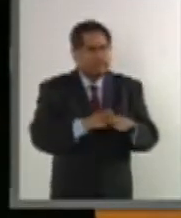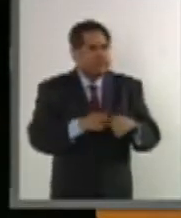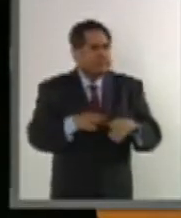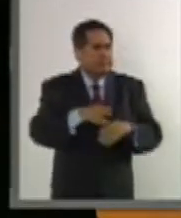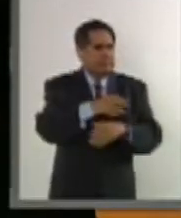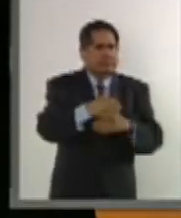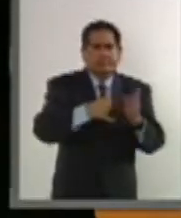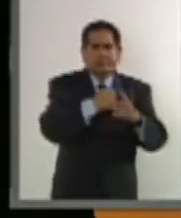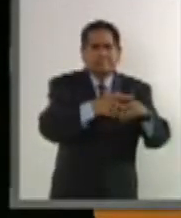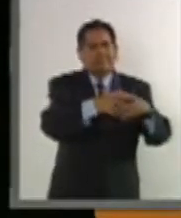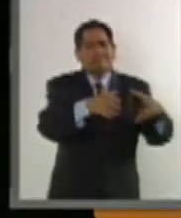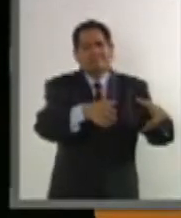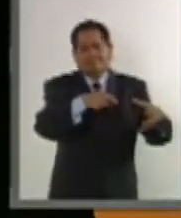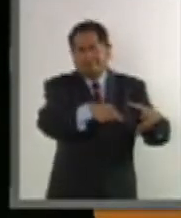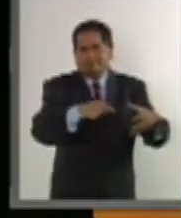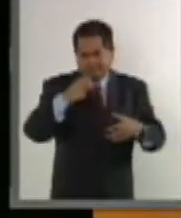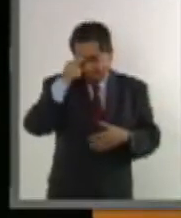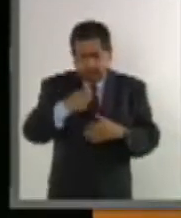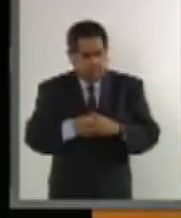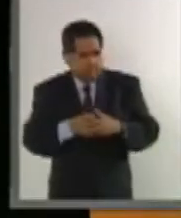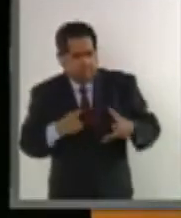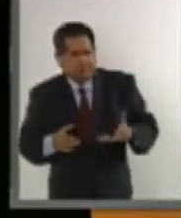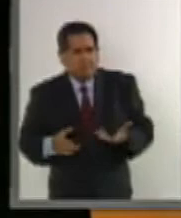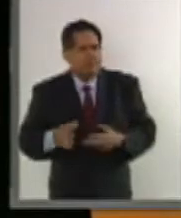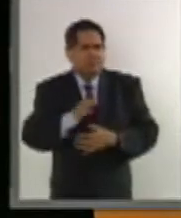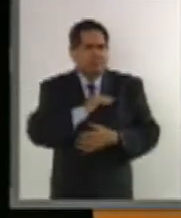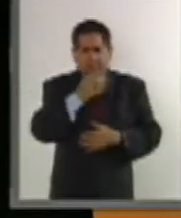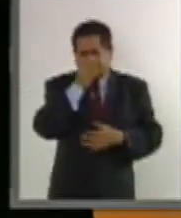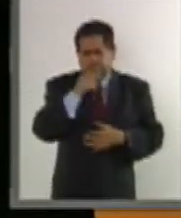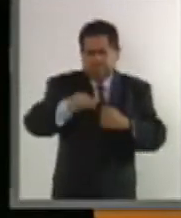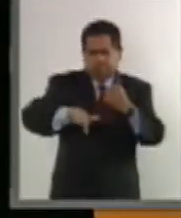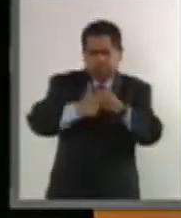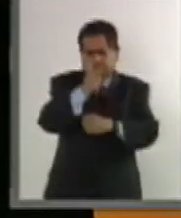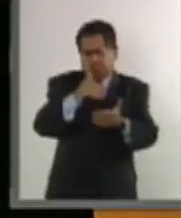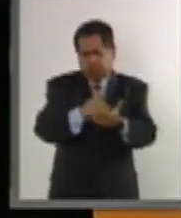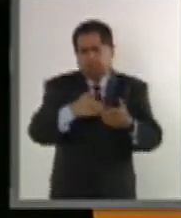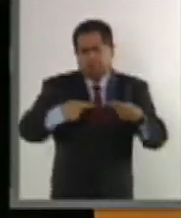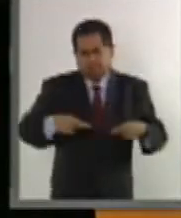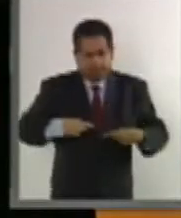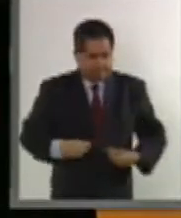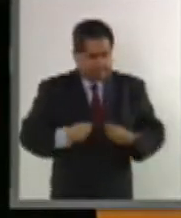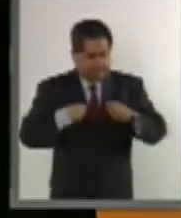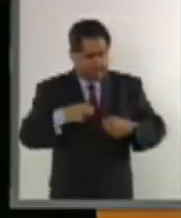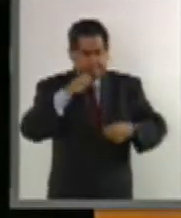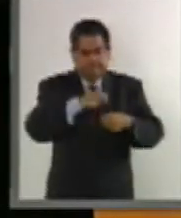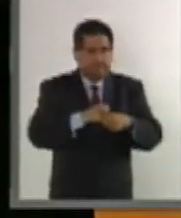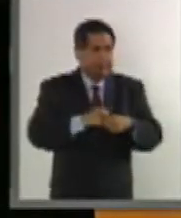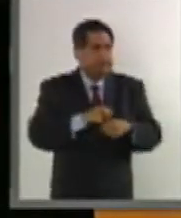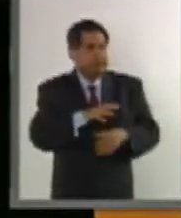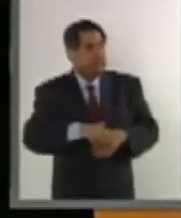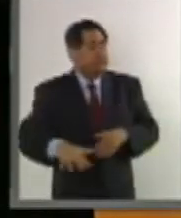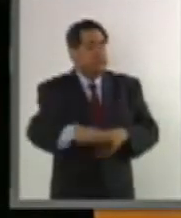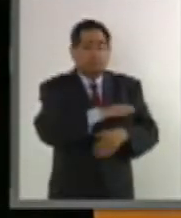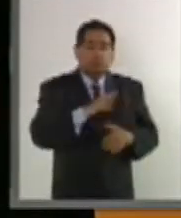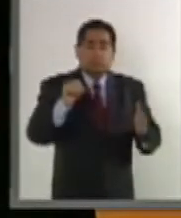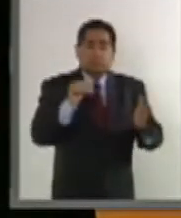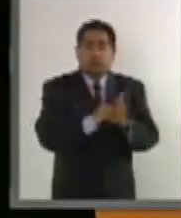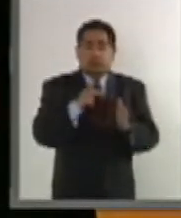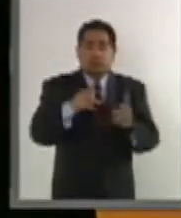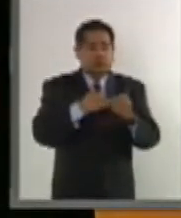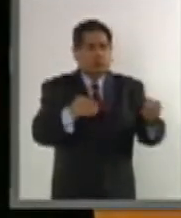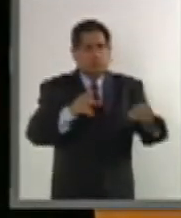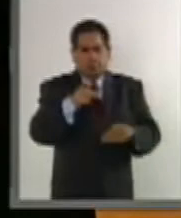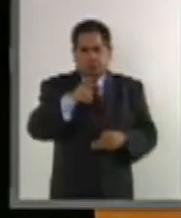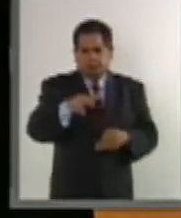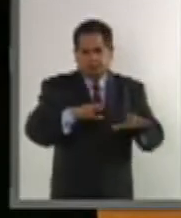comunidad de mexicanos no es muy grande, son apenas 12,000 conacionales que habitan en estos 9,000 kilómetros que tiene Puerto